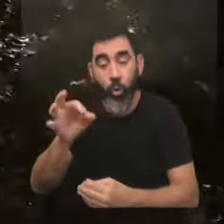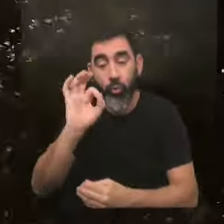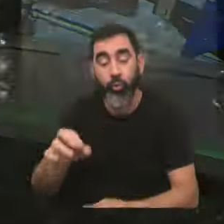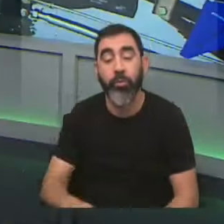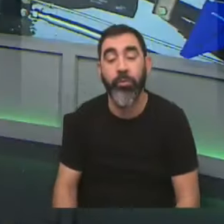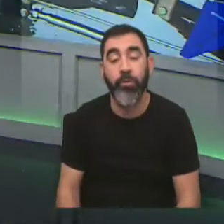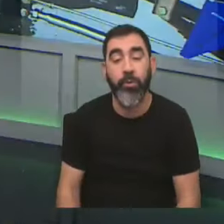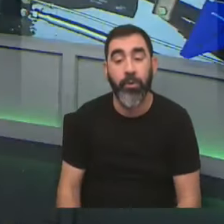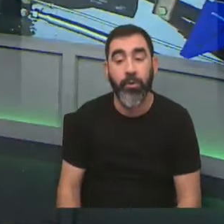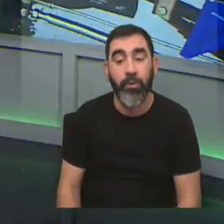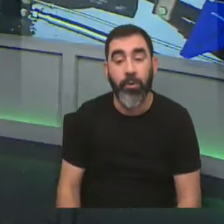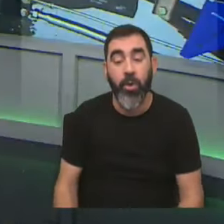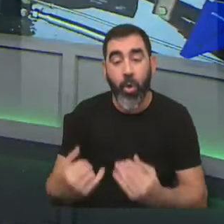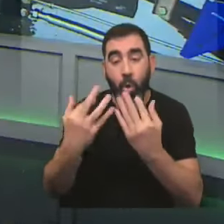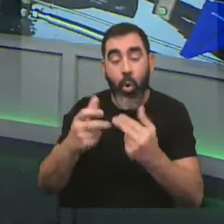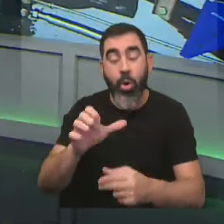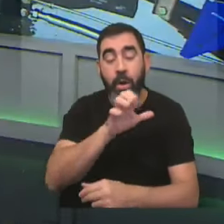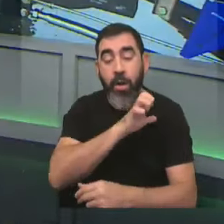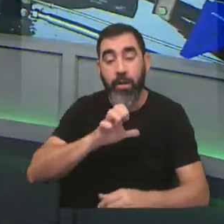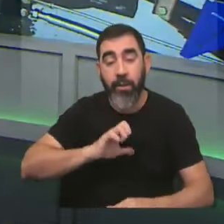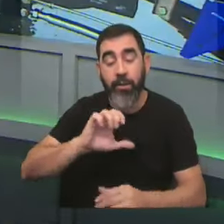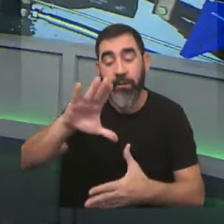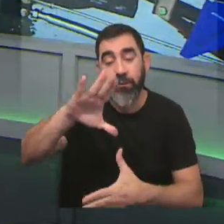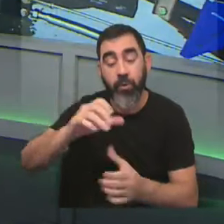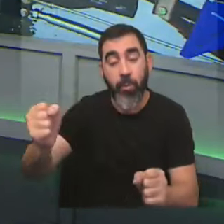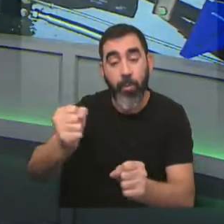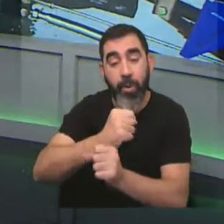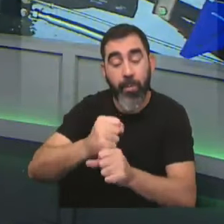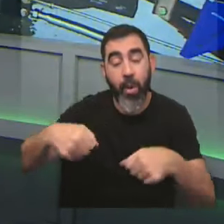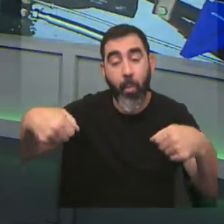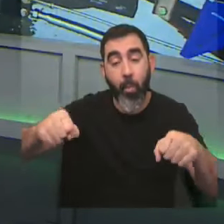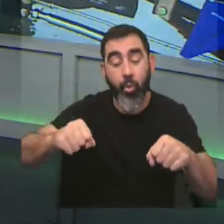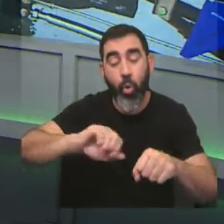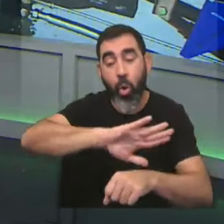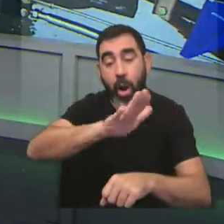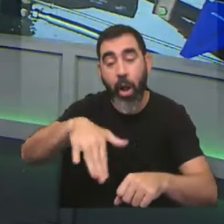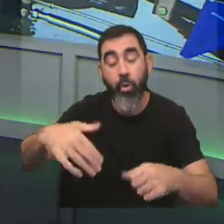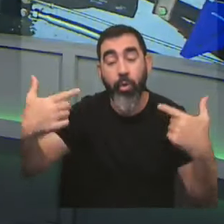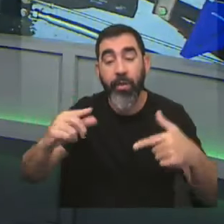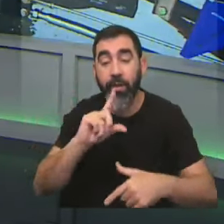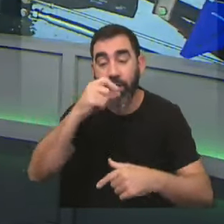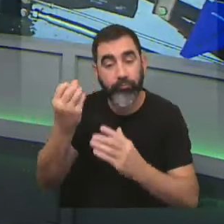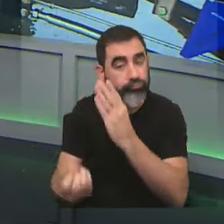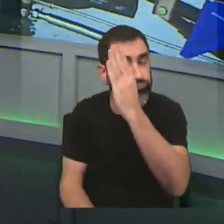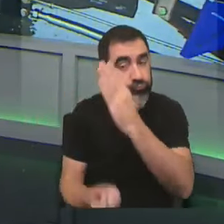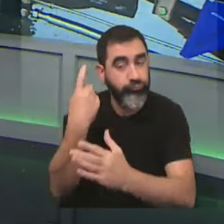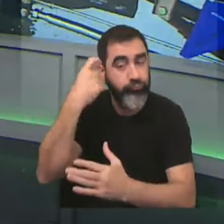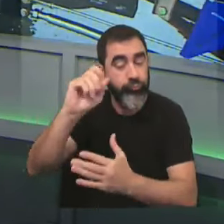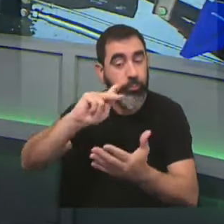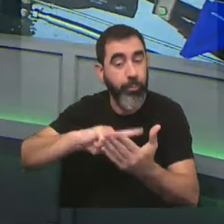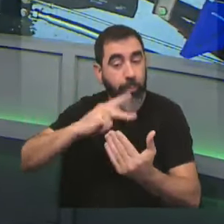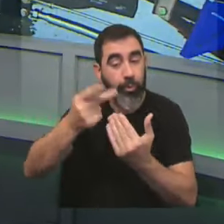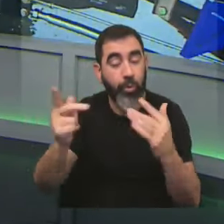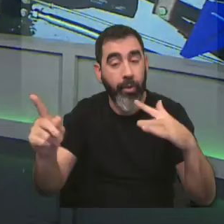octubre la Organización de Estados Americanos premió el programa motocarros de la intendencia de Montevideo por la innovación en proyectos de